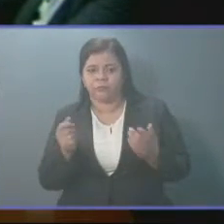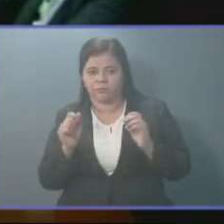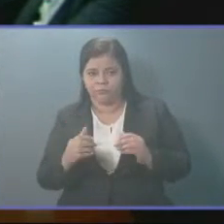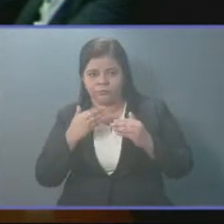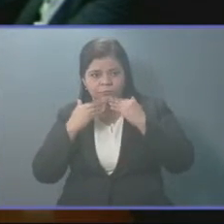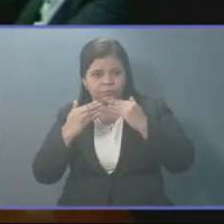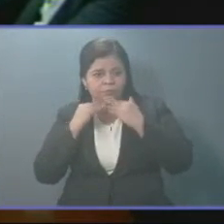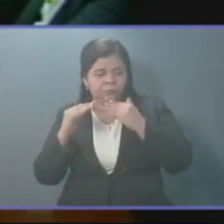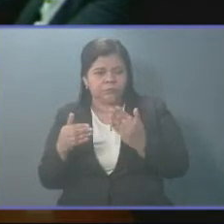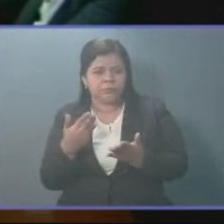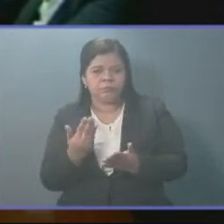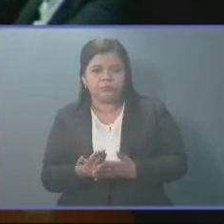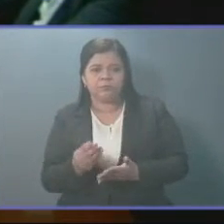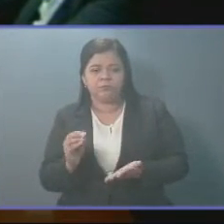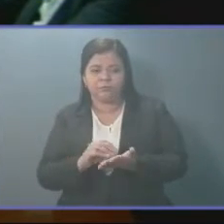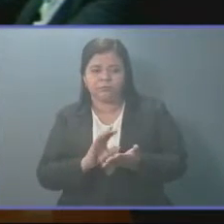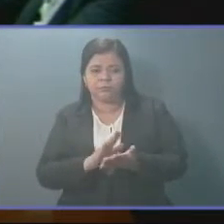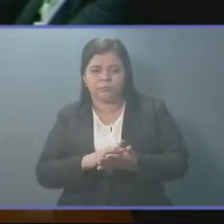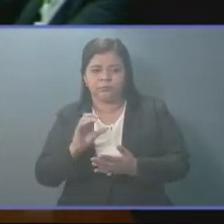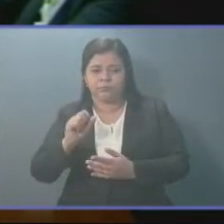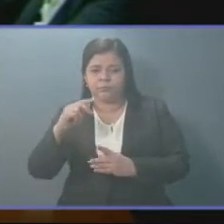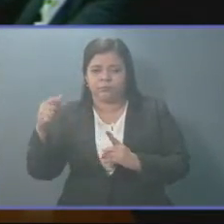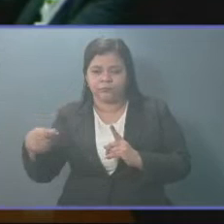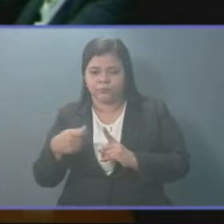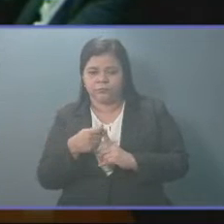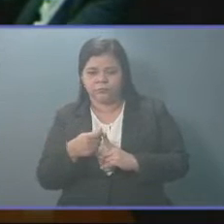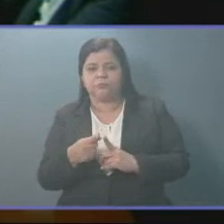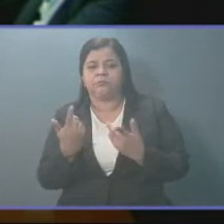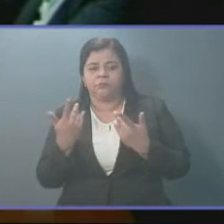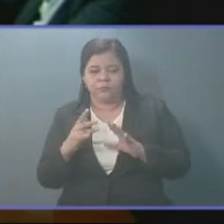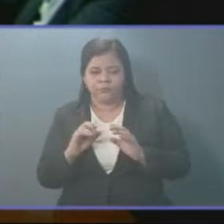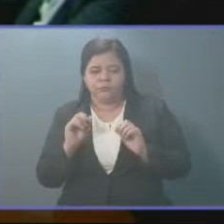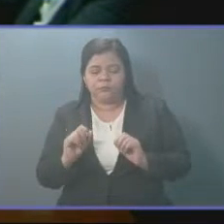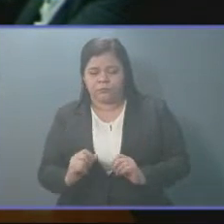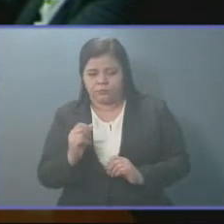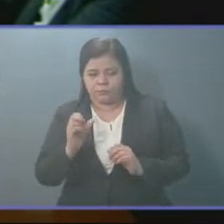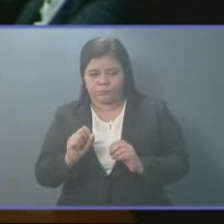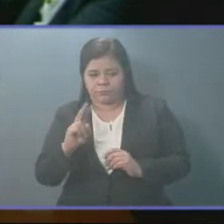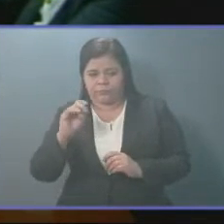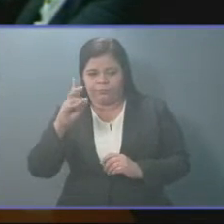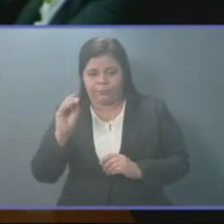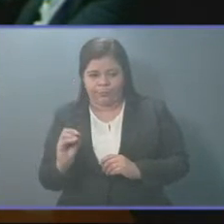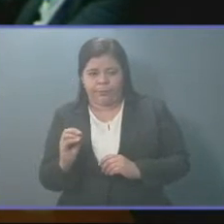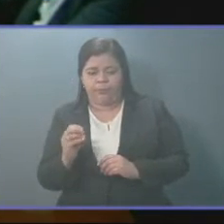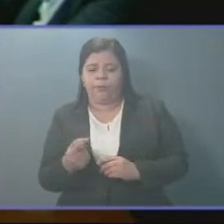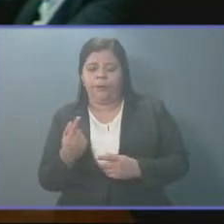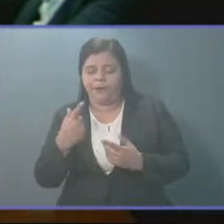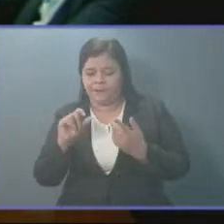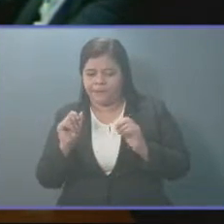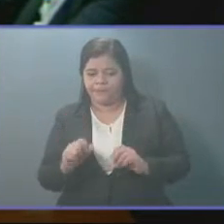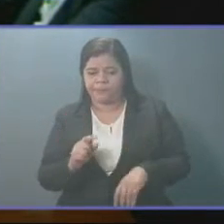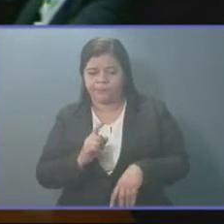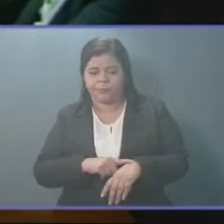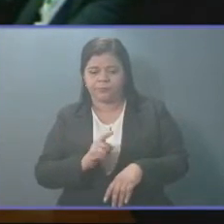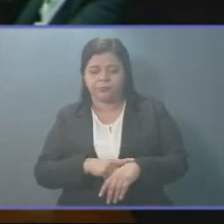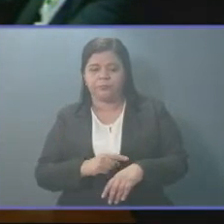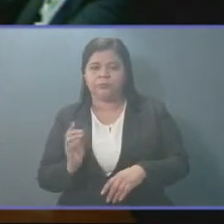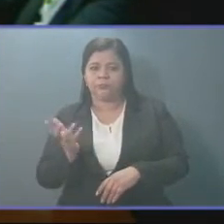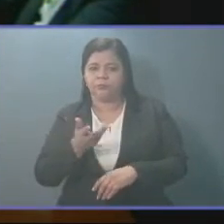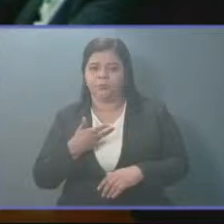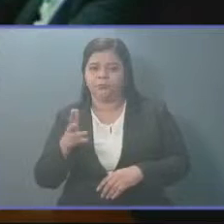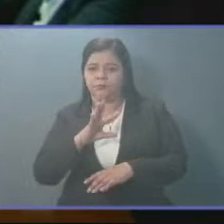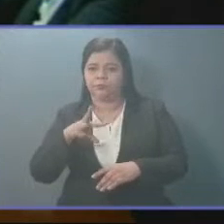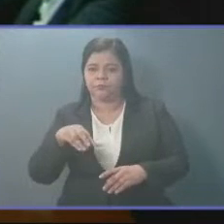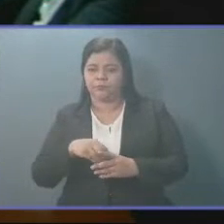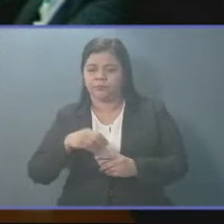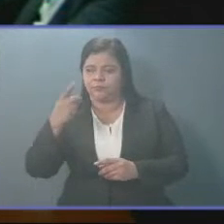aclarar lo que debe comprenderse como sueldo, permitiendo que los sobresueldos y horas clases sean considerados como parte de nuestro sueldo